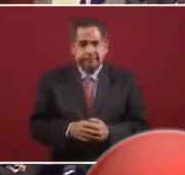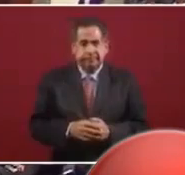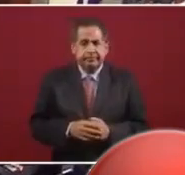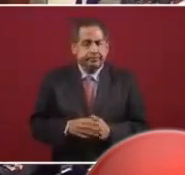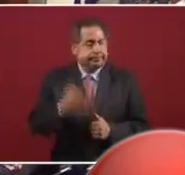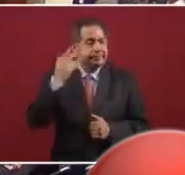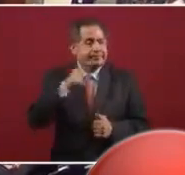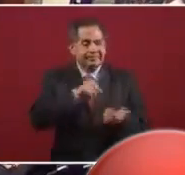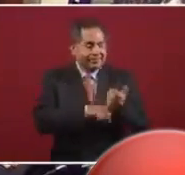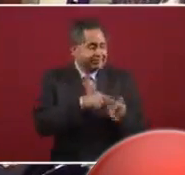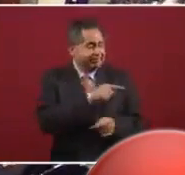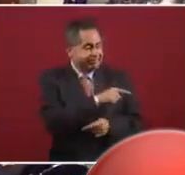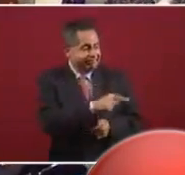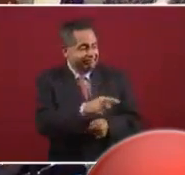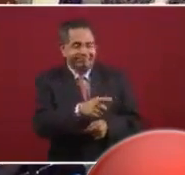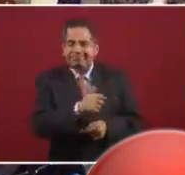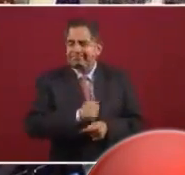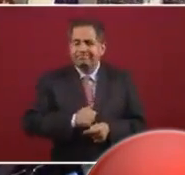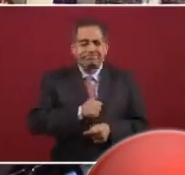dañaba